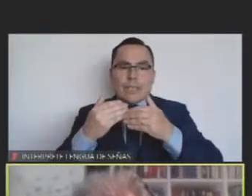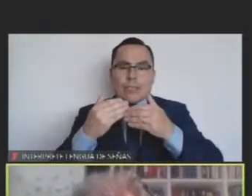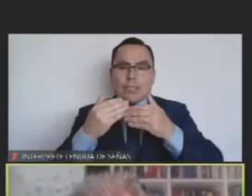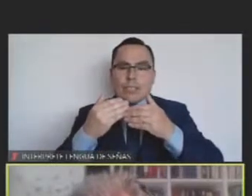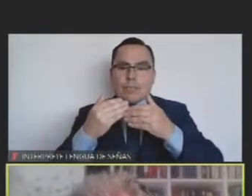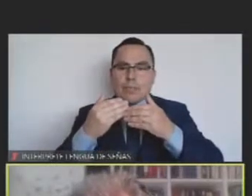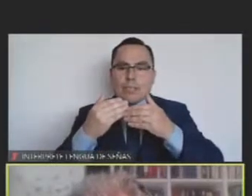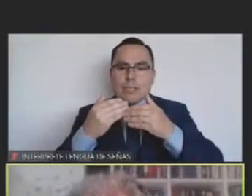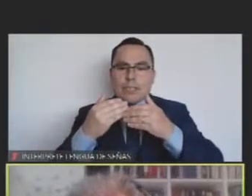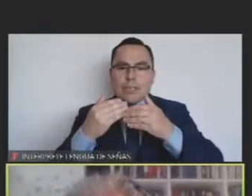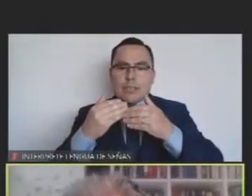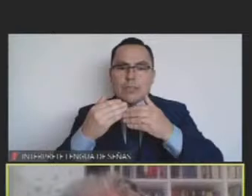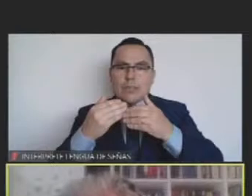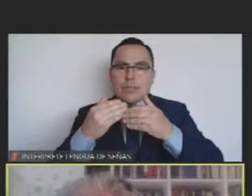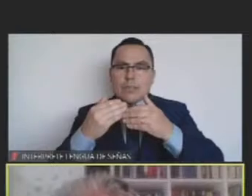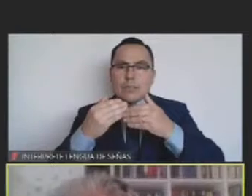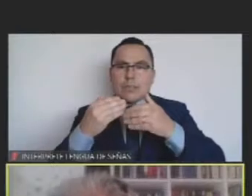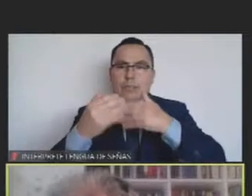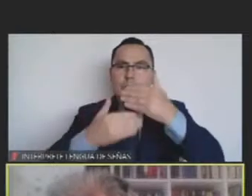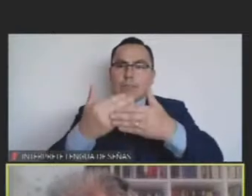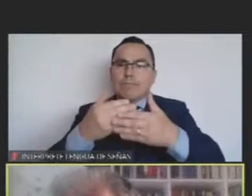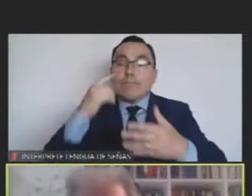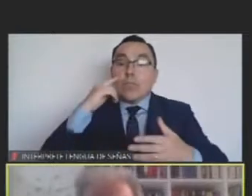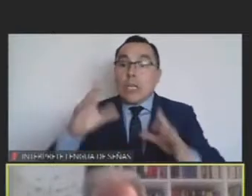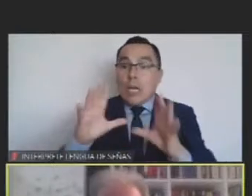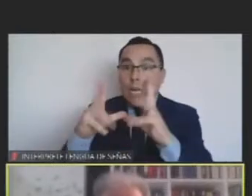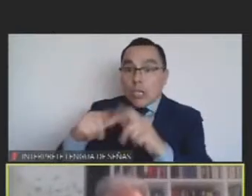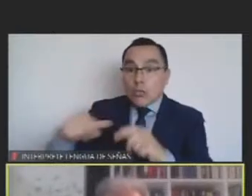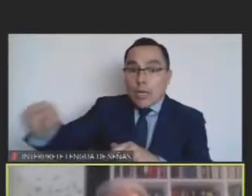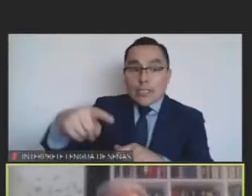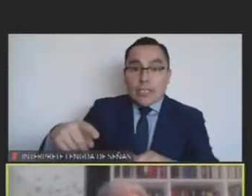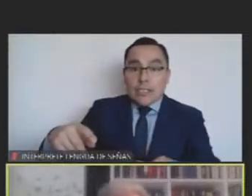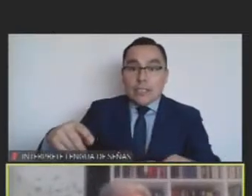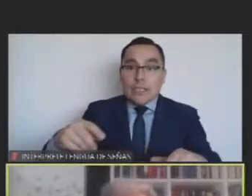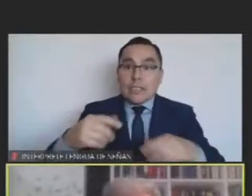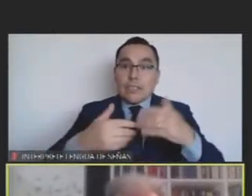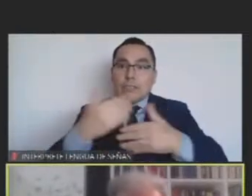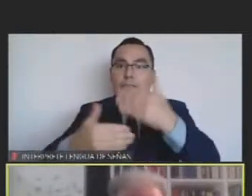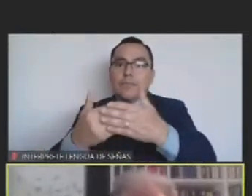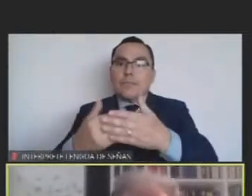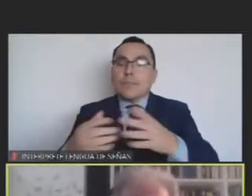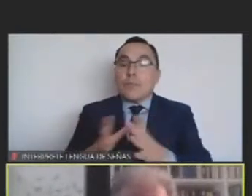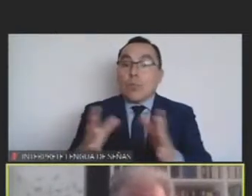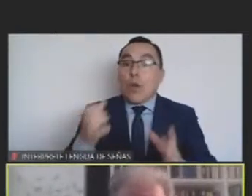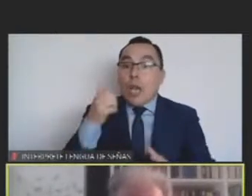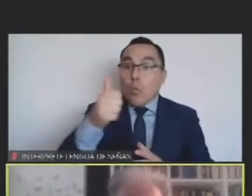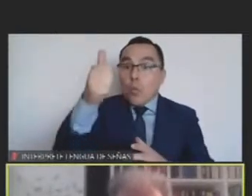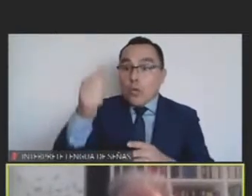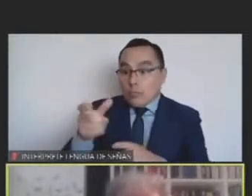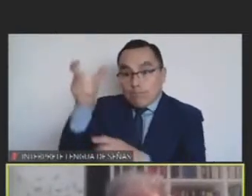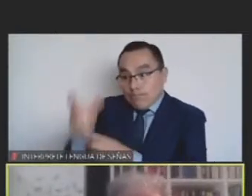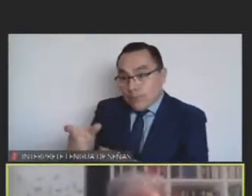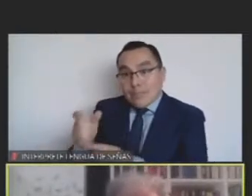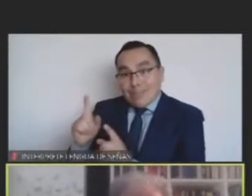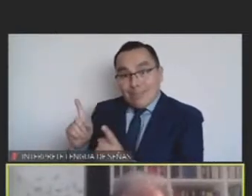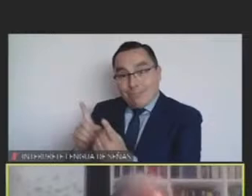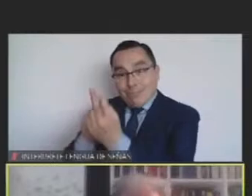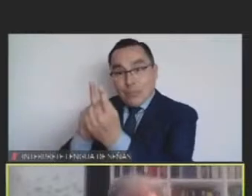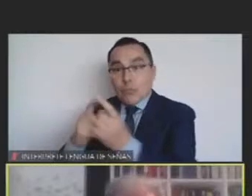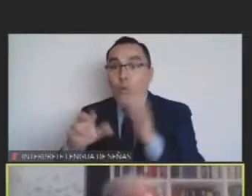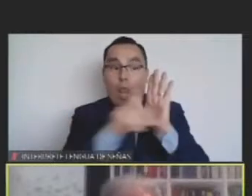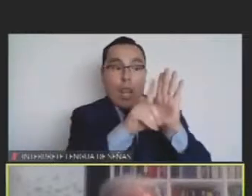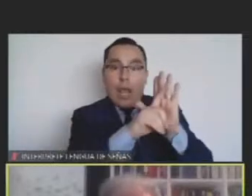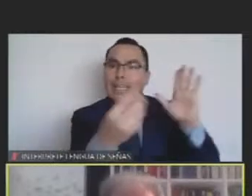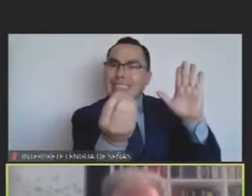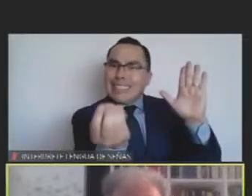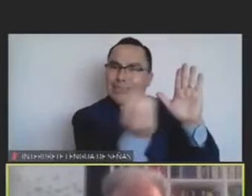También hay que agregar que las reuniones son solicitadas o convocadas cuando son convocadas por las autoridades, no se incluyen dentro de lo que lleva la ley, debería